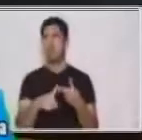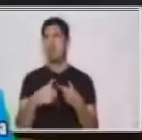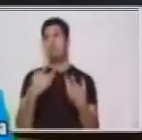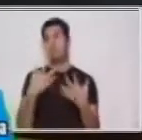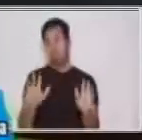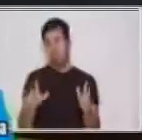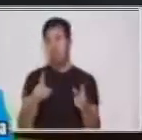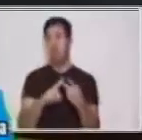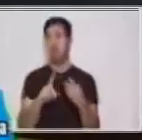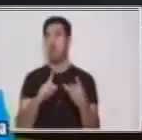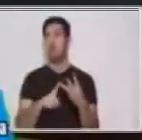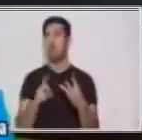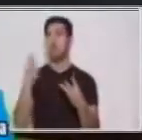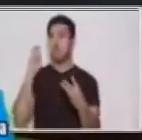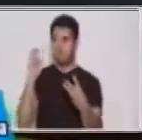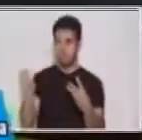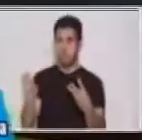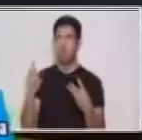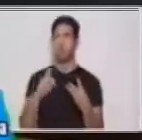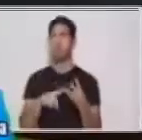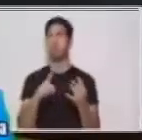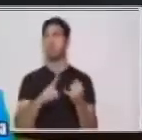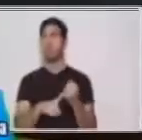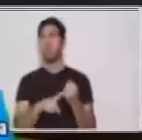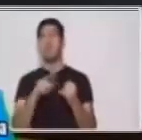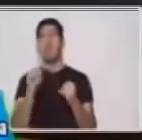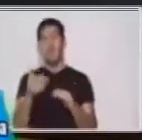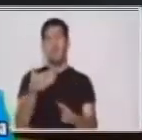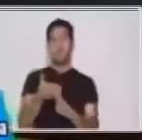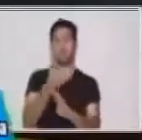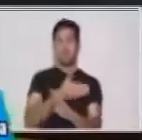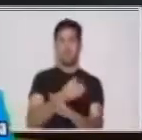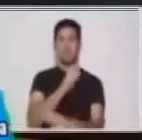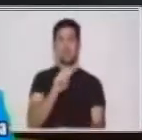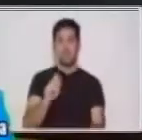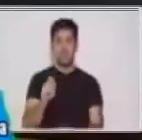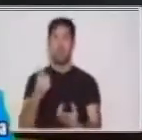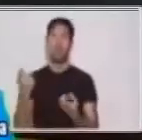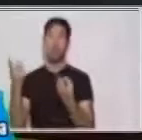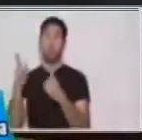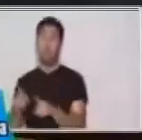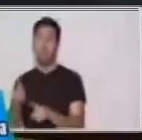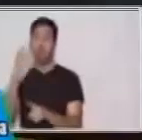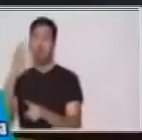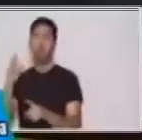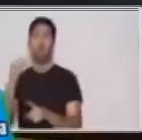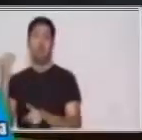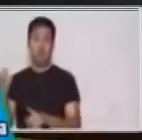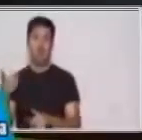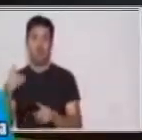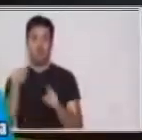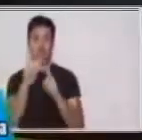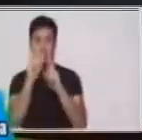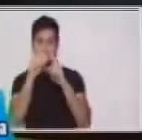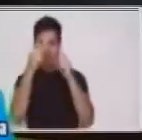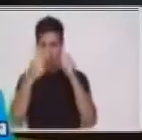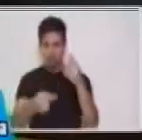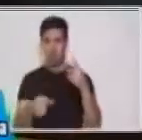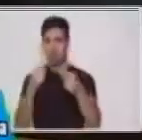pues, debido a, puesto que, a causa de. Esto significa que yo voy